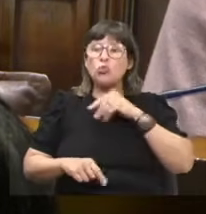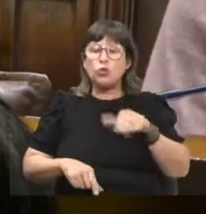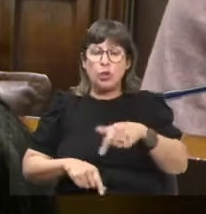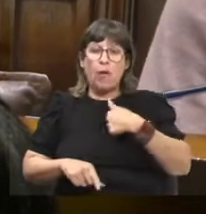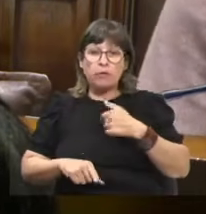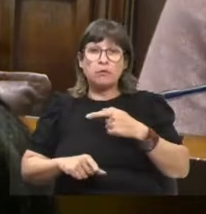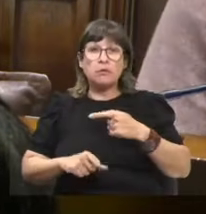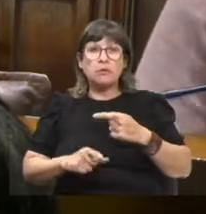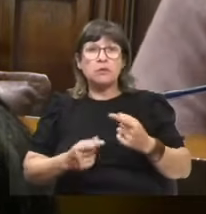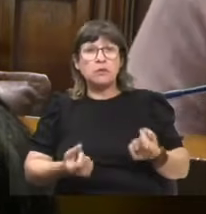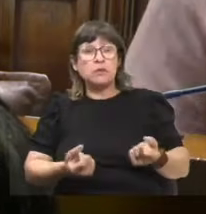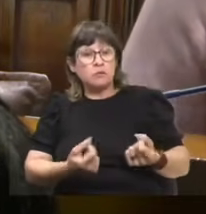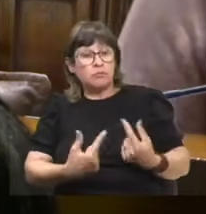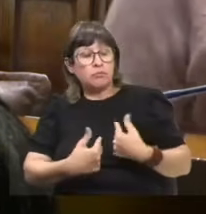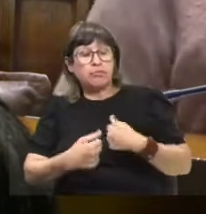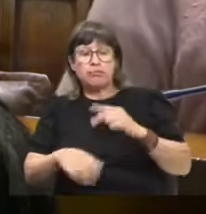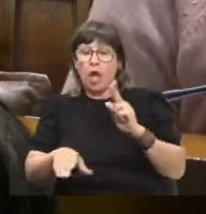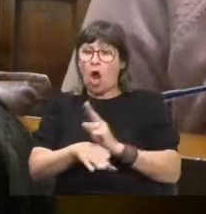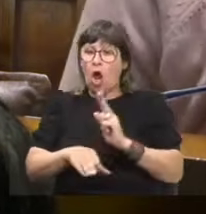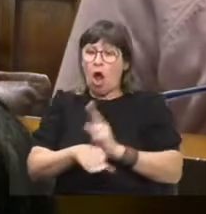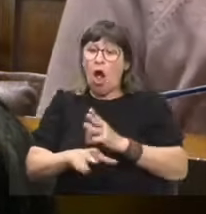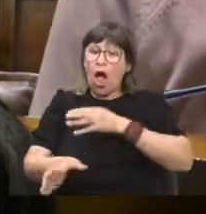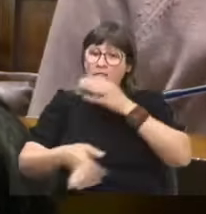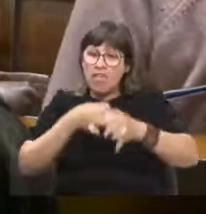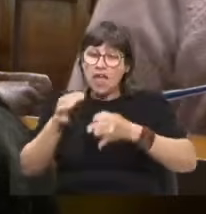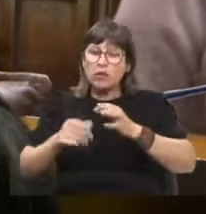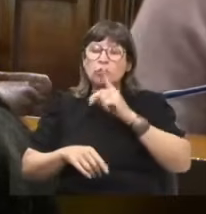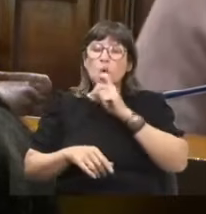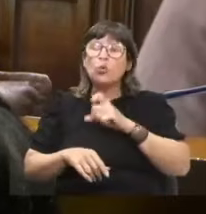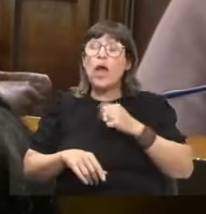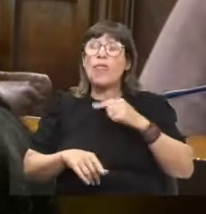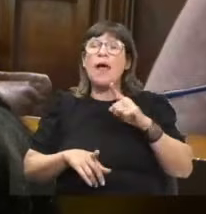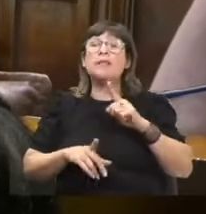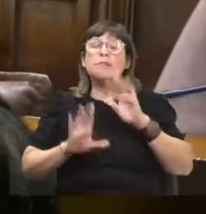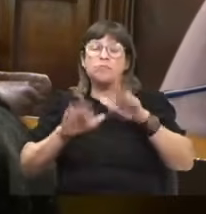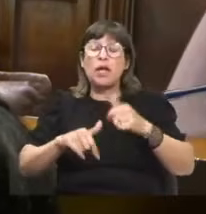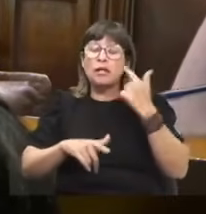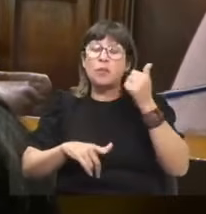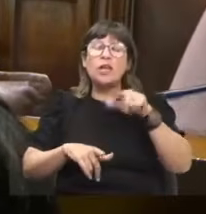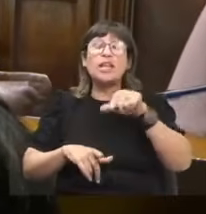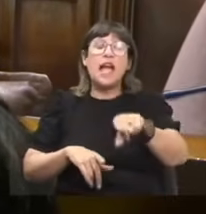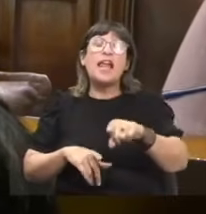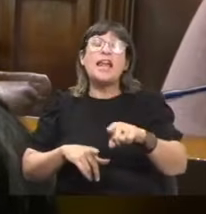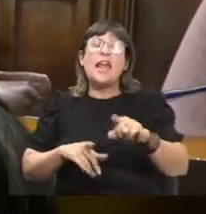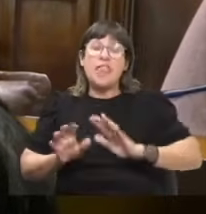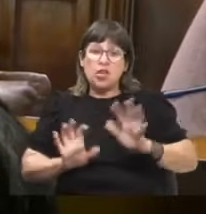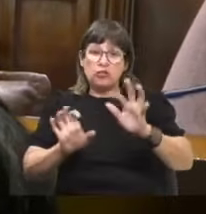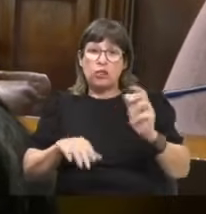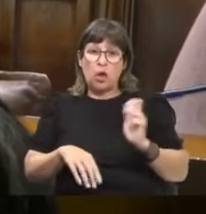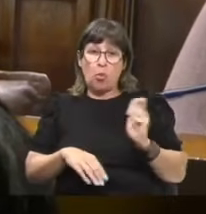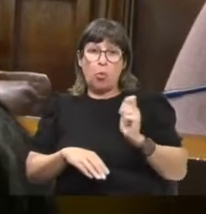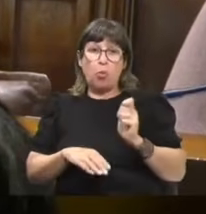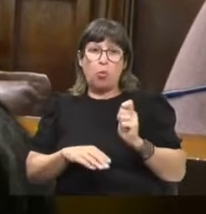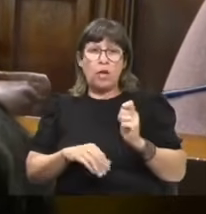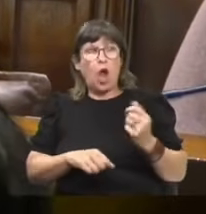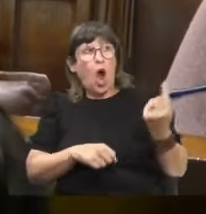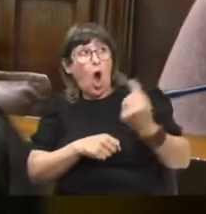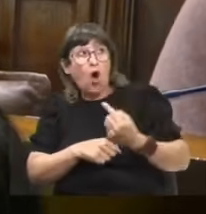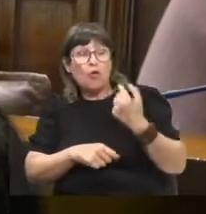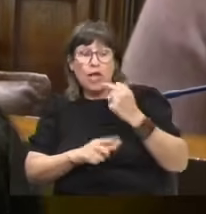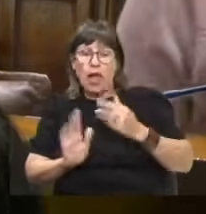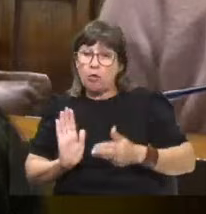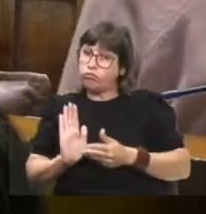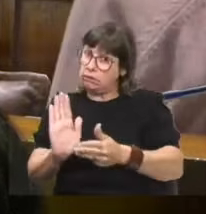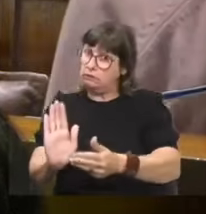recibir, custodiar las declaraciones juradas patrimoniales de los funcionarios públicos obligados a su